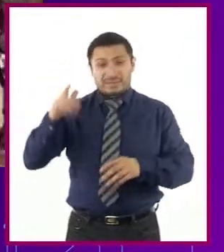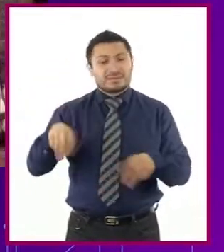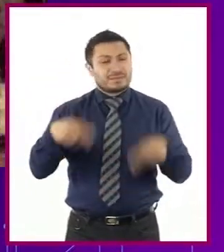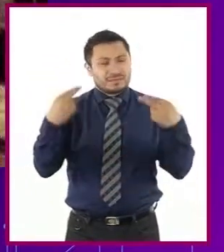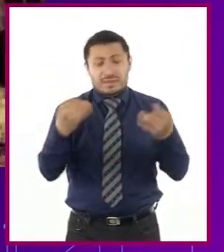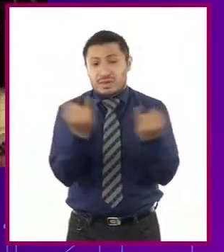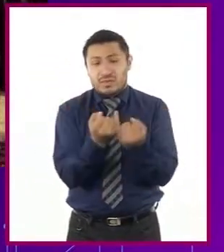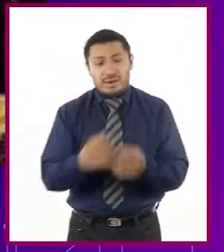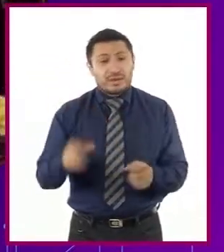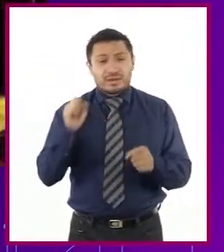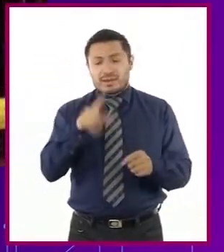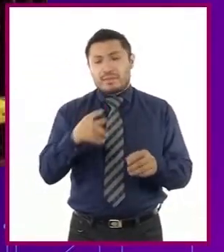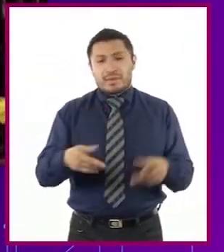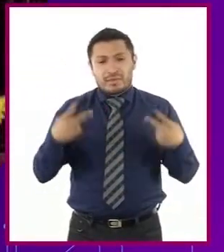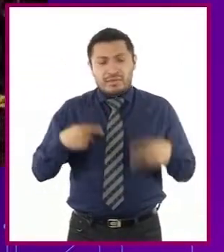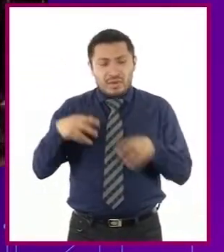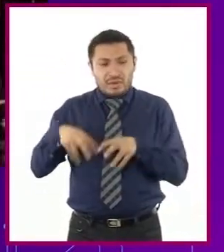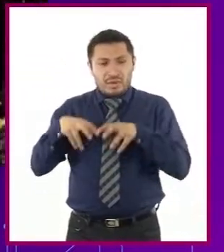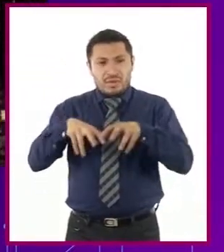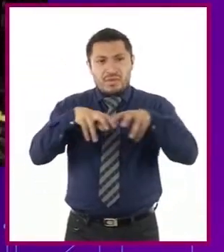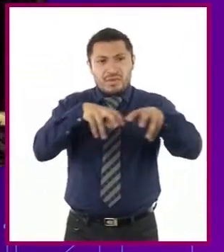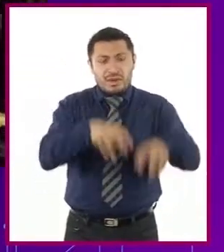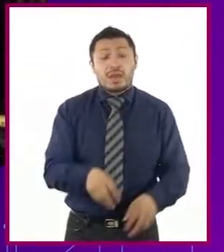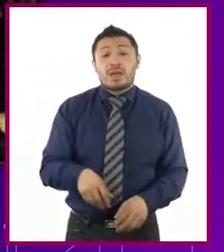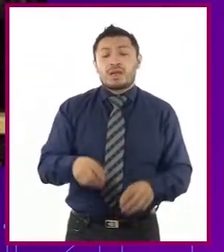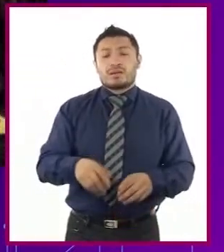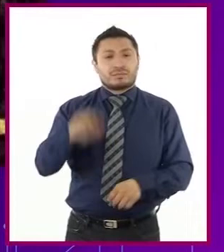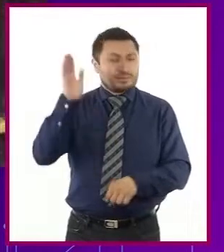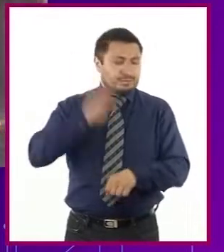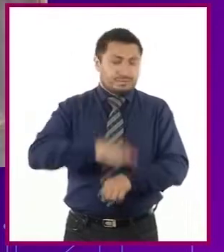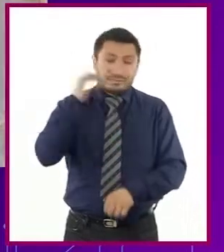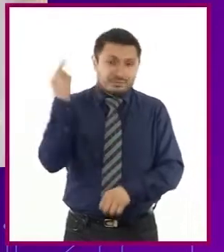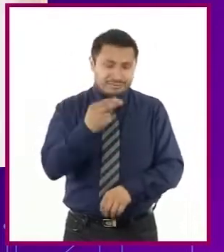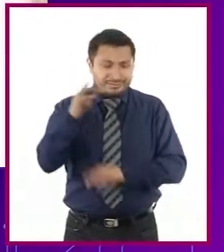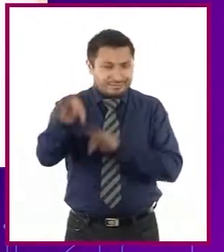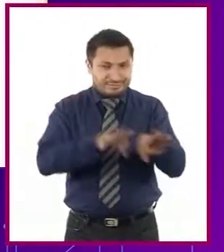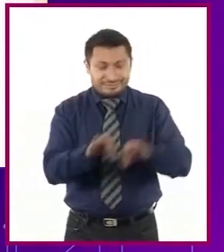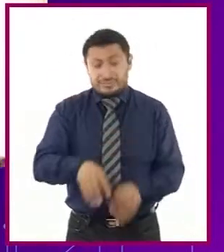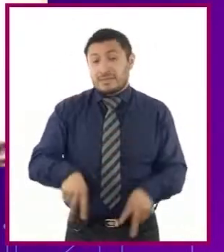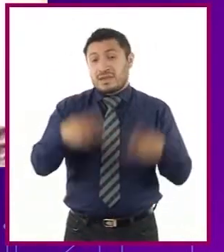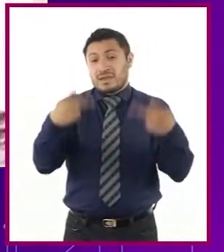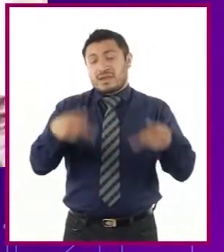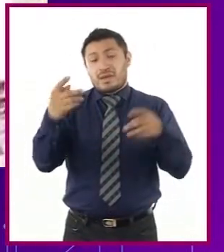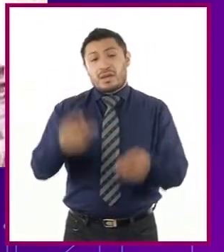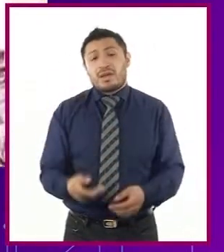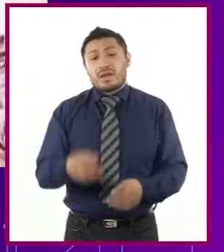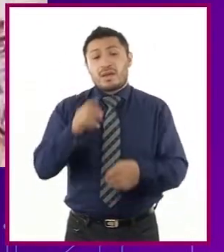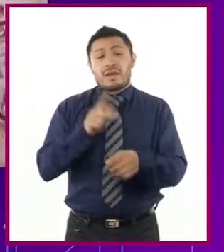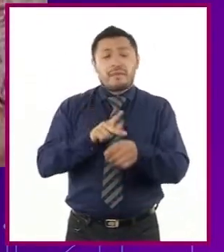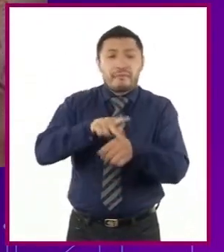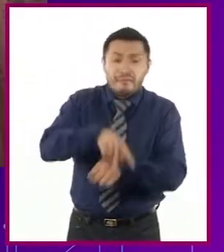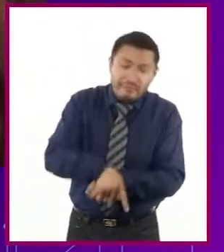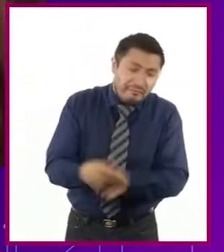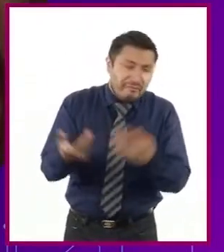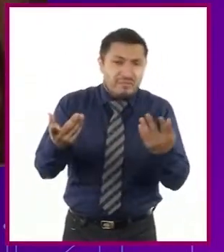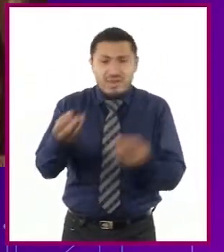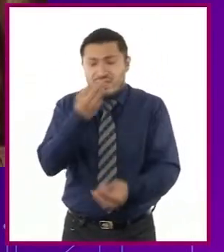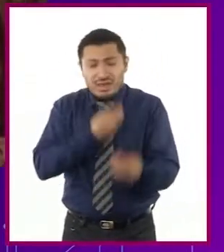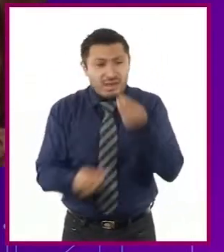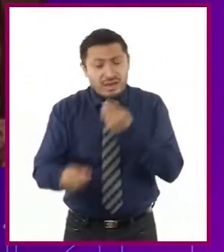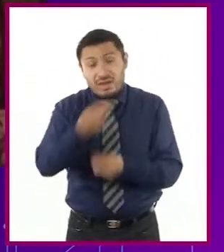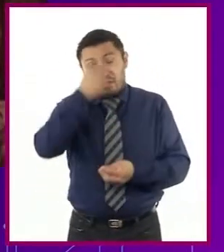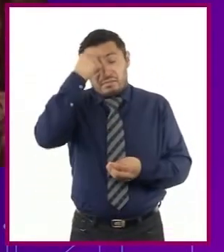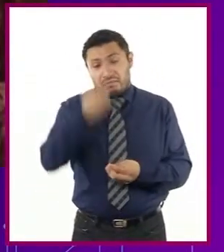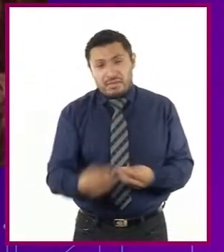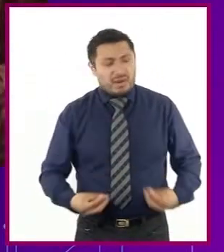el tránsito de arrieros con sus recuas y carretas. Se comerciaban cueros, forrajes y alimentos para